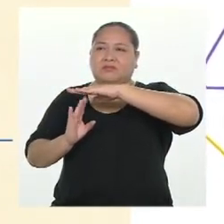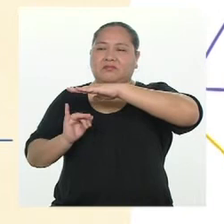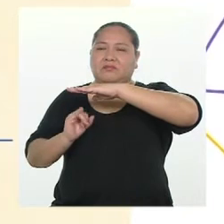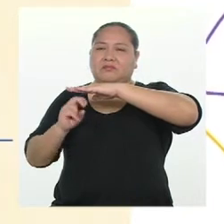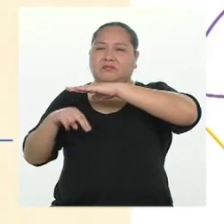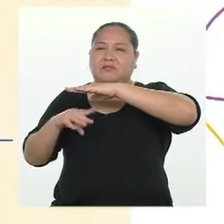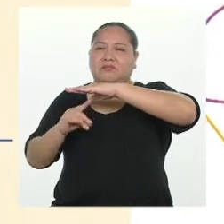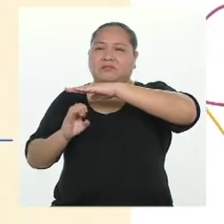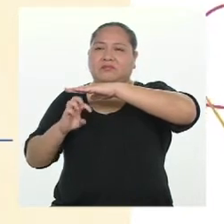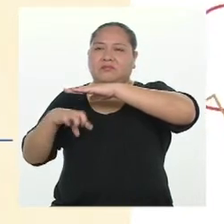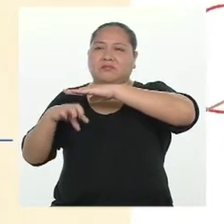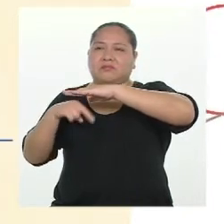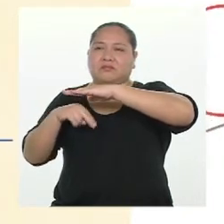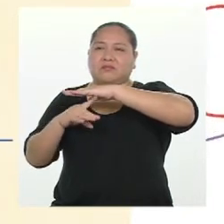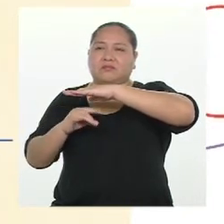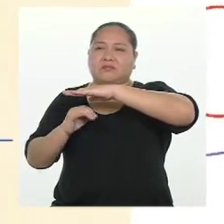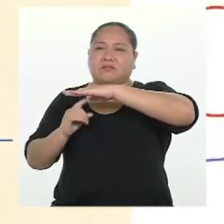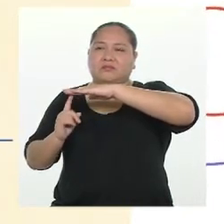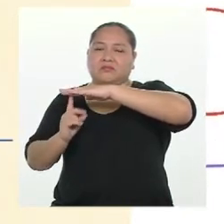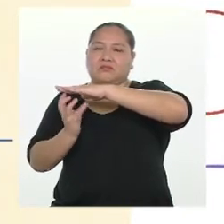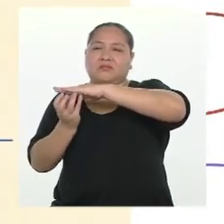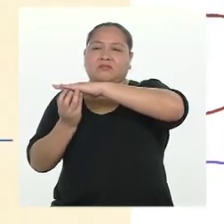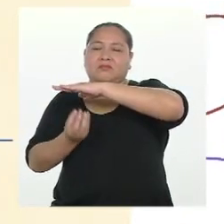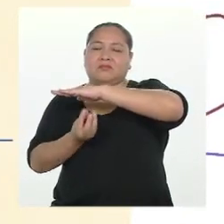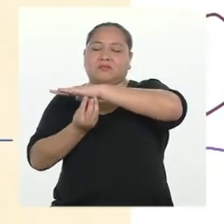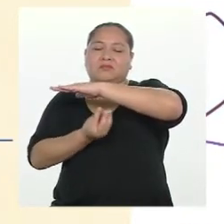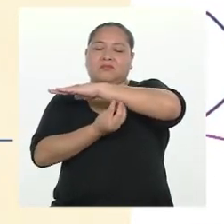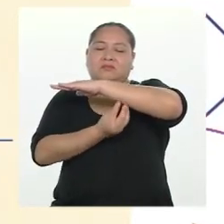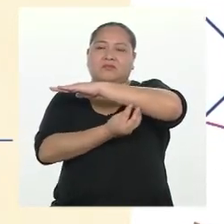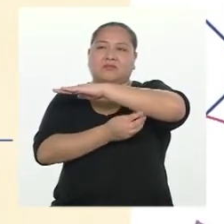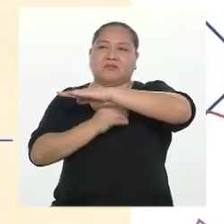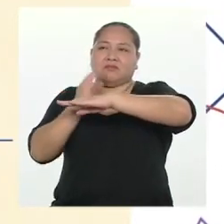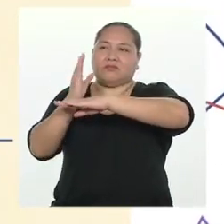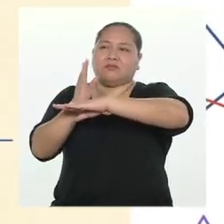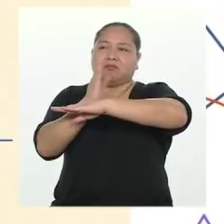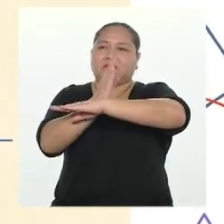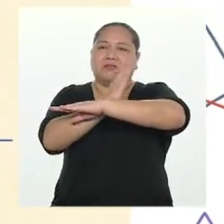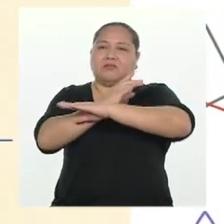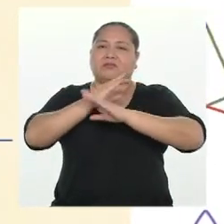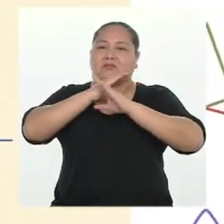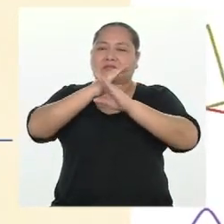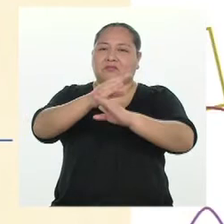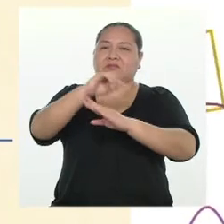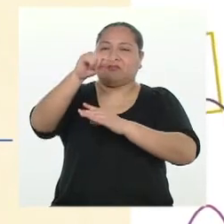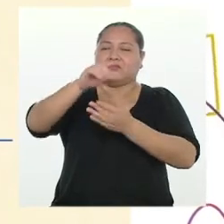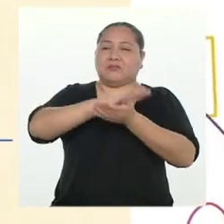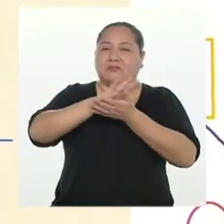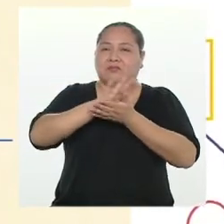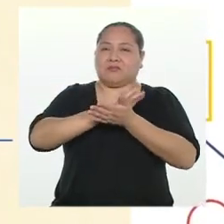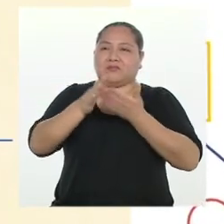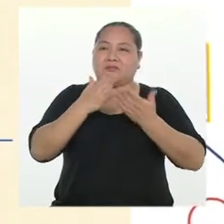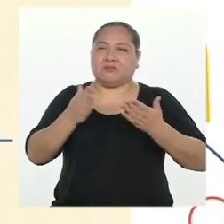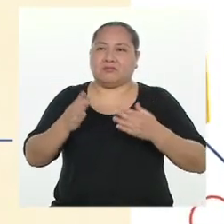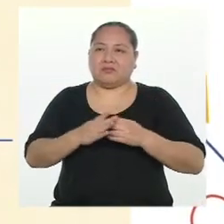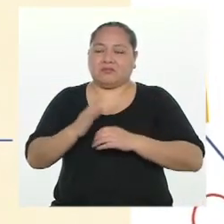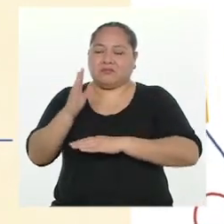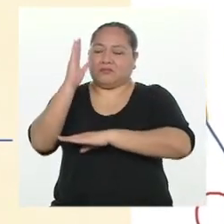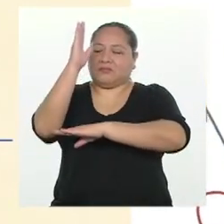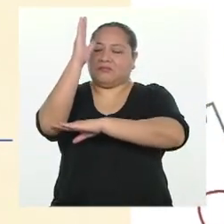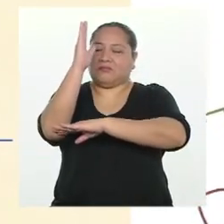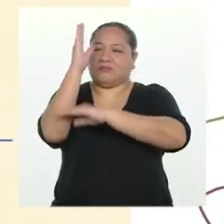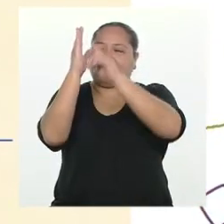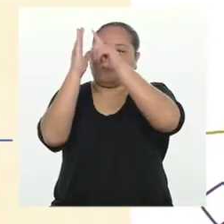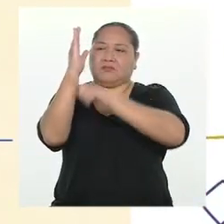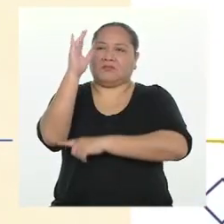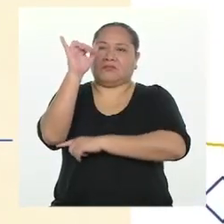independiente, que son las diferentes muestras de sustancias para eliminar a las bacterias. Y en el eje vertical o